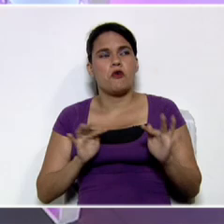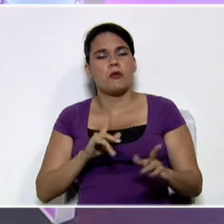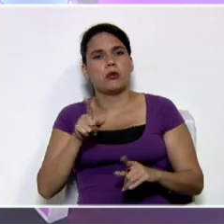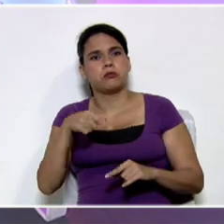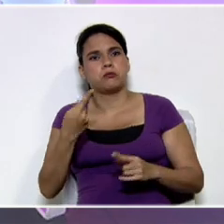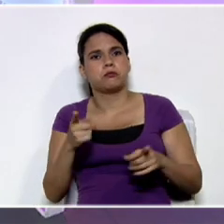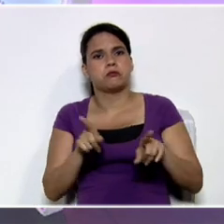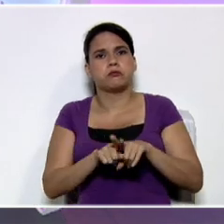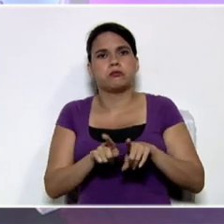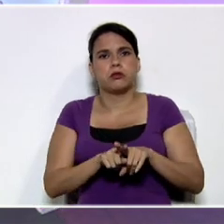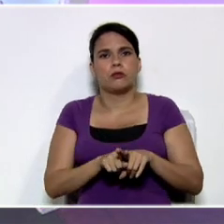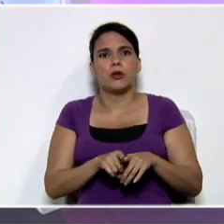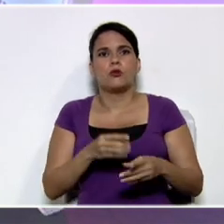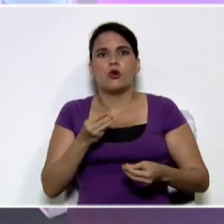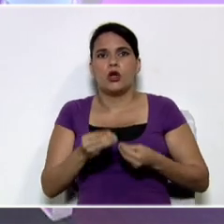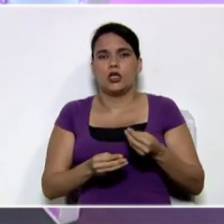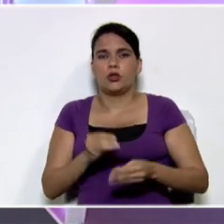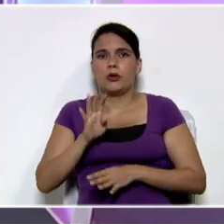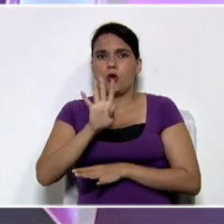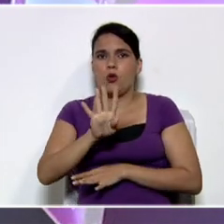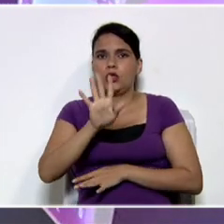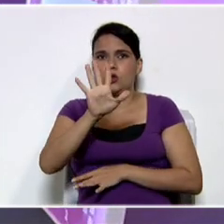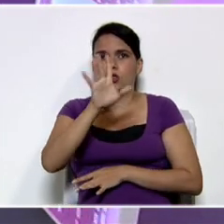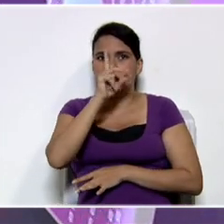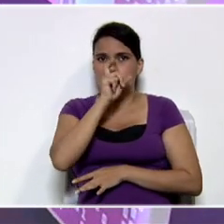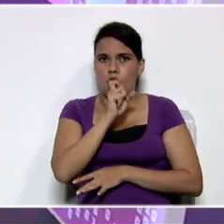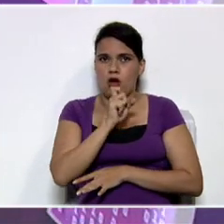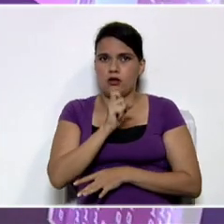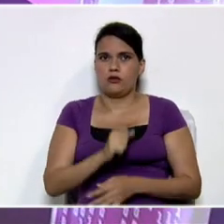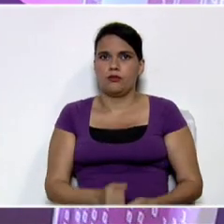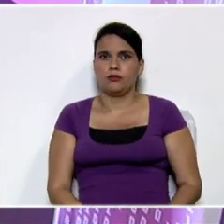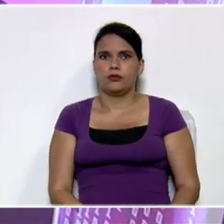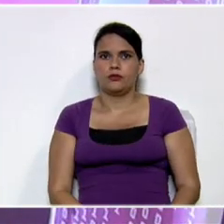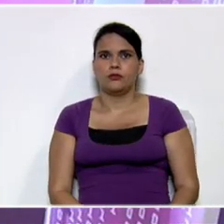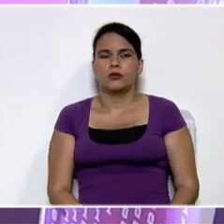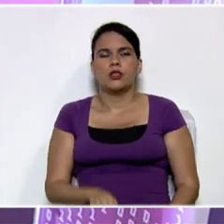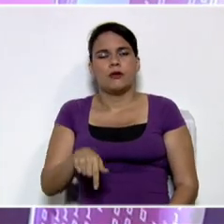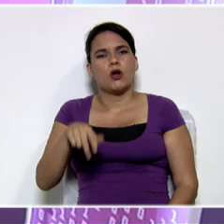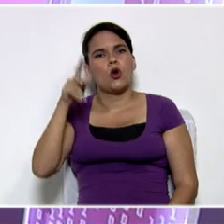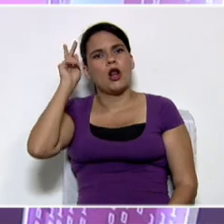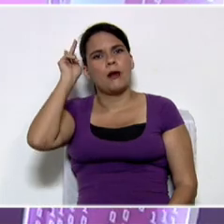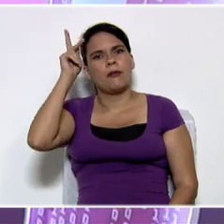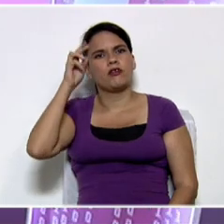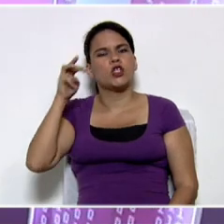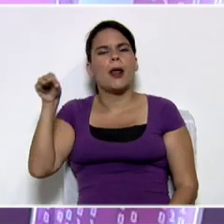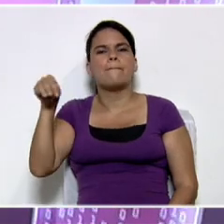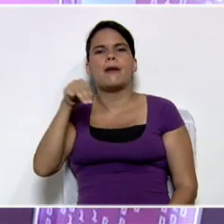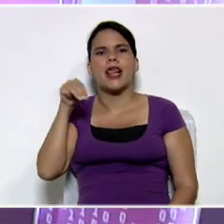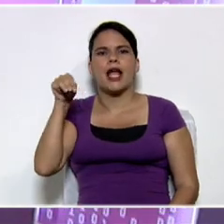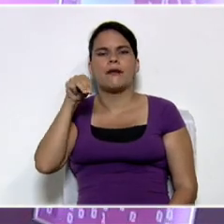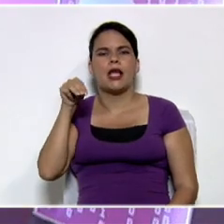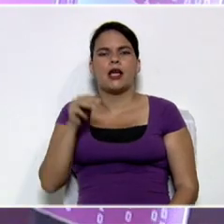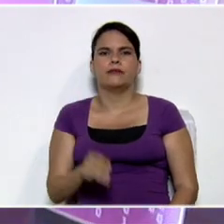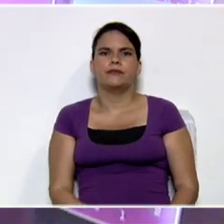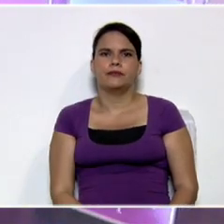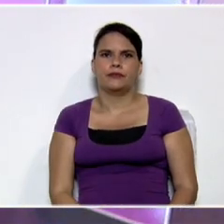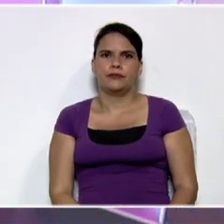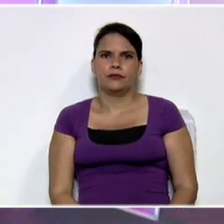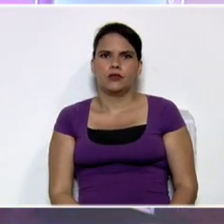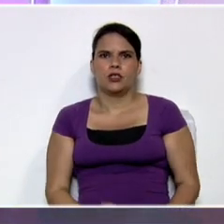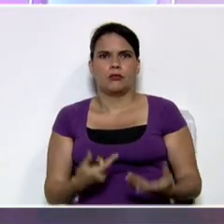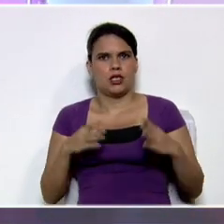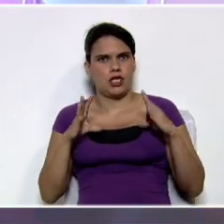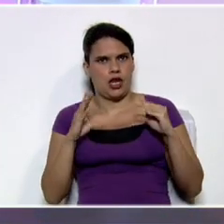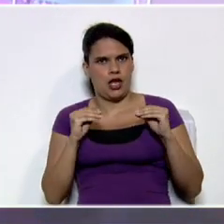hemos preparado para los estudiantes de cuarto y quinto año, pero esta vez con la profesora María Gabriela Ravelo, quien va a estar